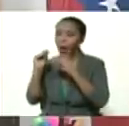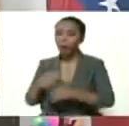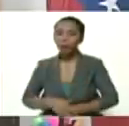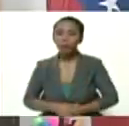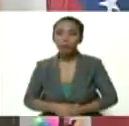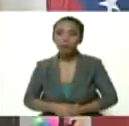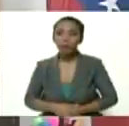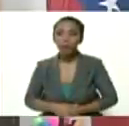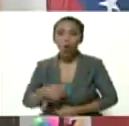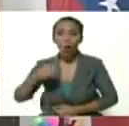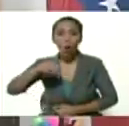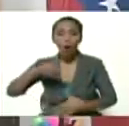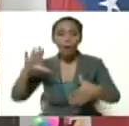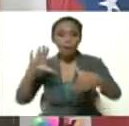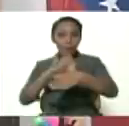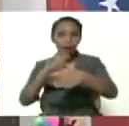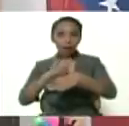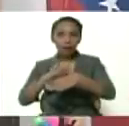hoy es martes,